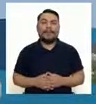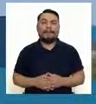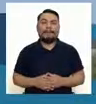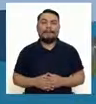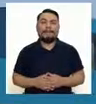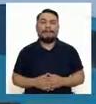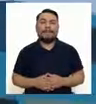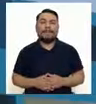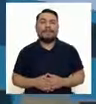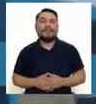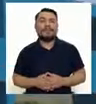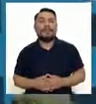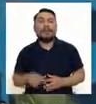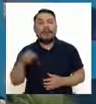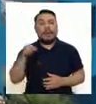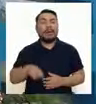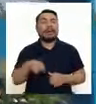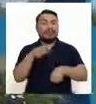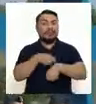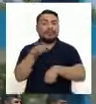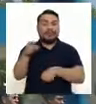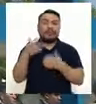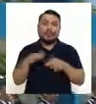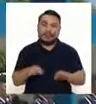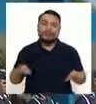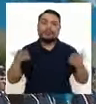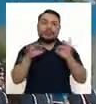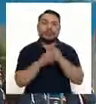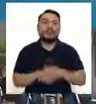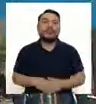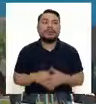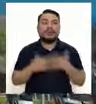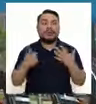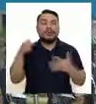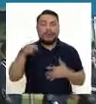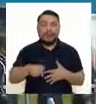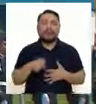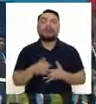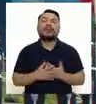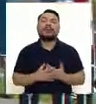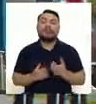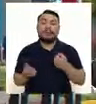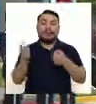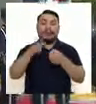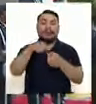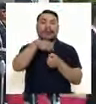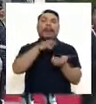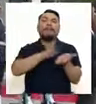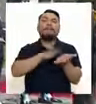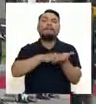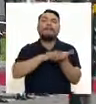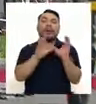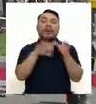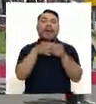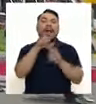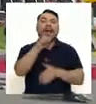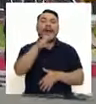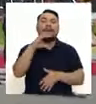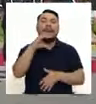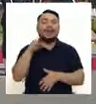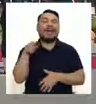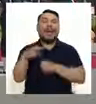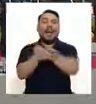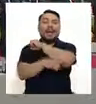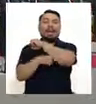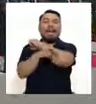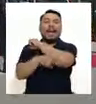Esto a momento es importante. Vamos a señalar que dentro de las membresías de los miembros de la APEC,